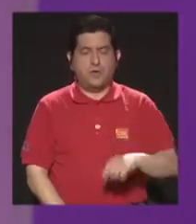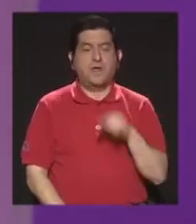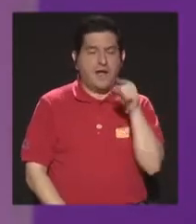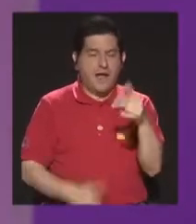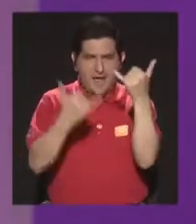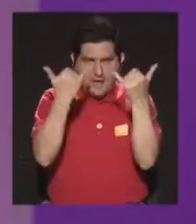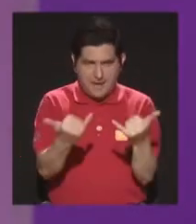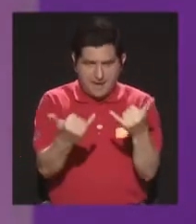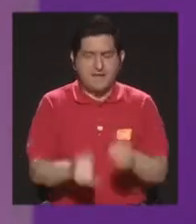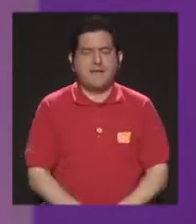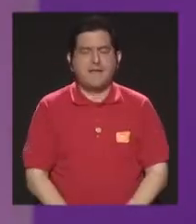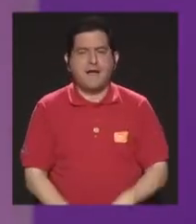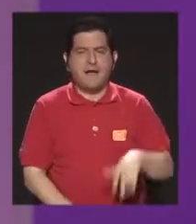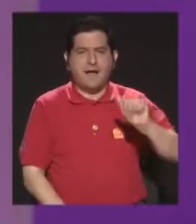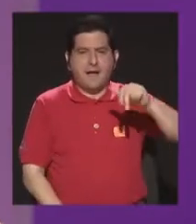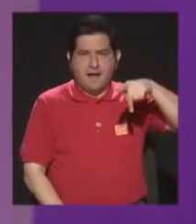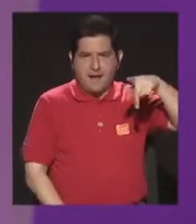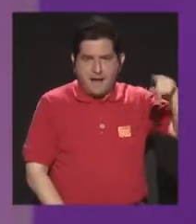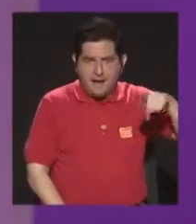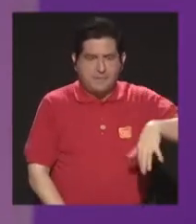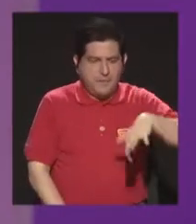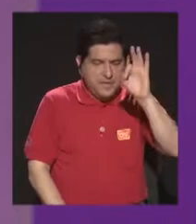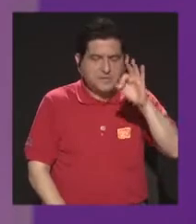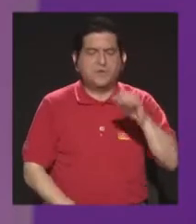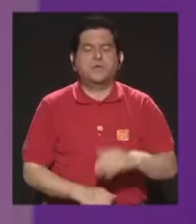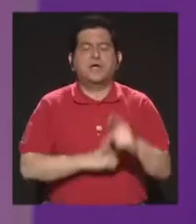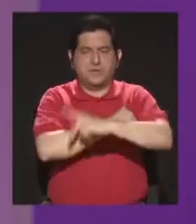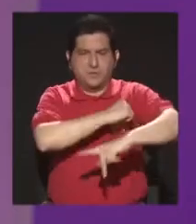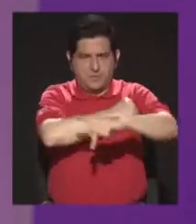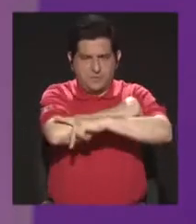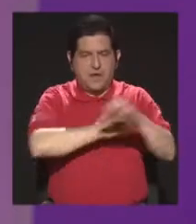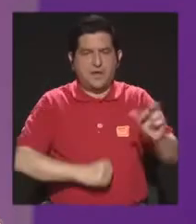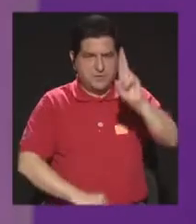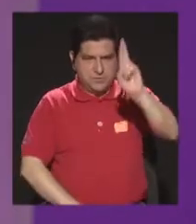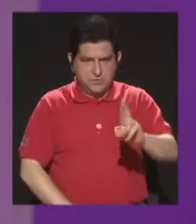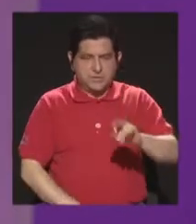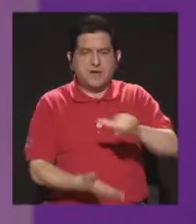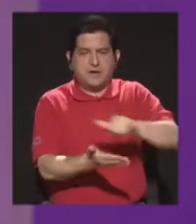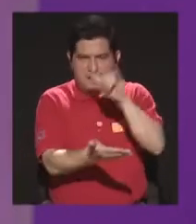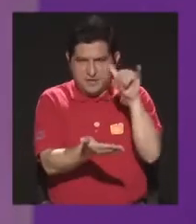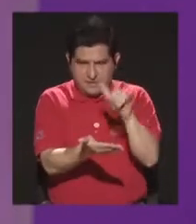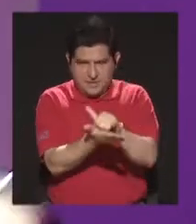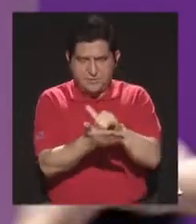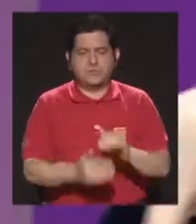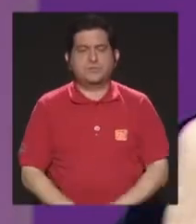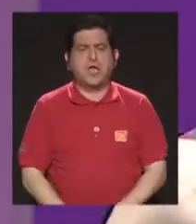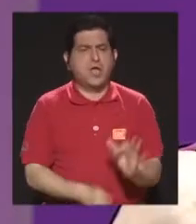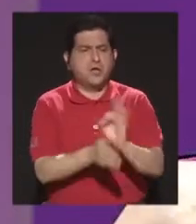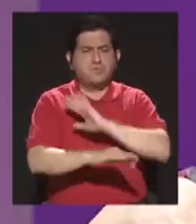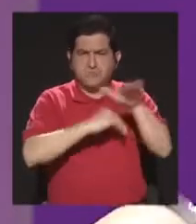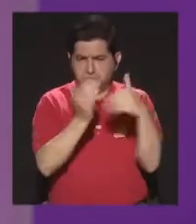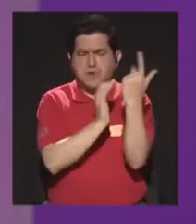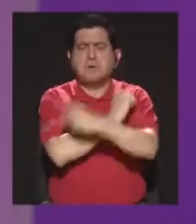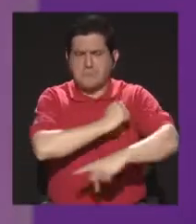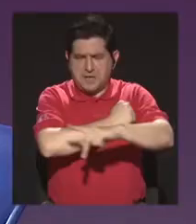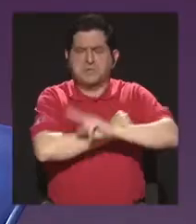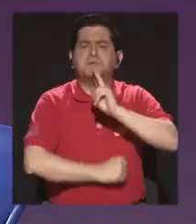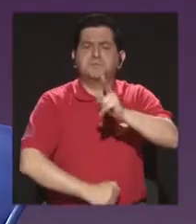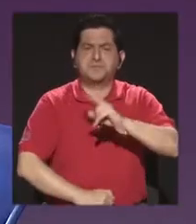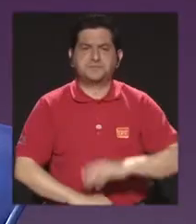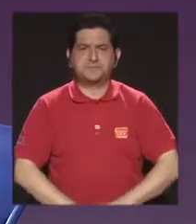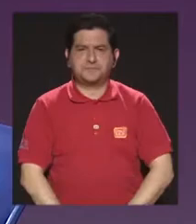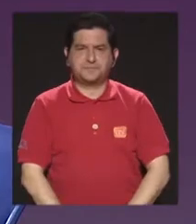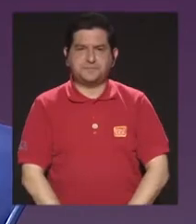aplicación y elegir su país, elegir Costa Rica como su ciudad, San José, Costa Rica como su ciudad, aunque funciona en todo el territorio nacional.